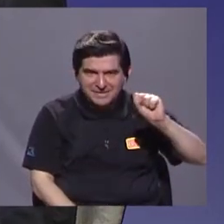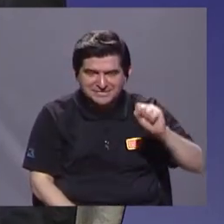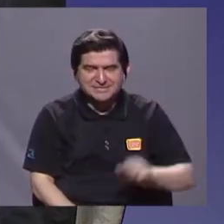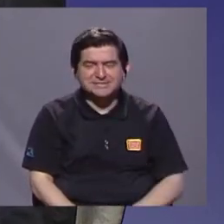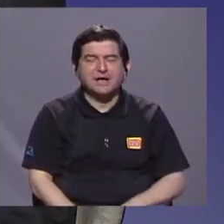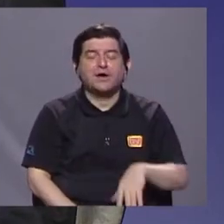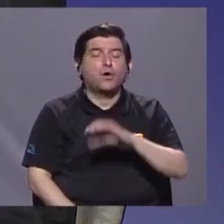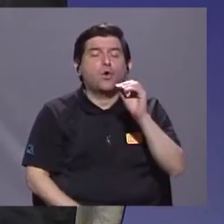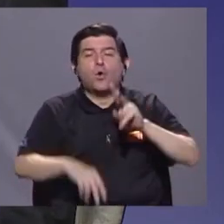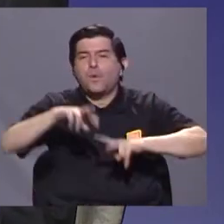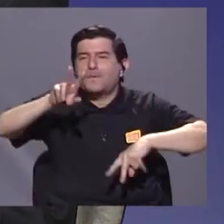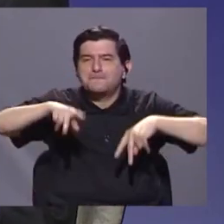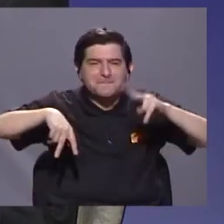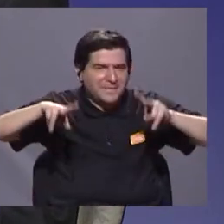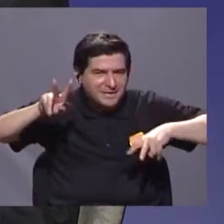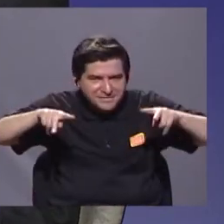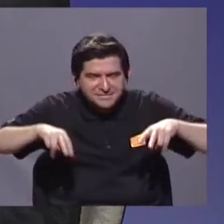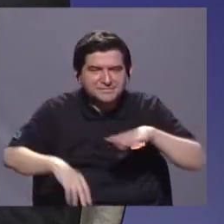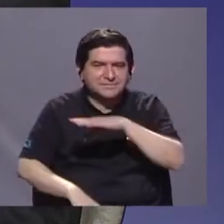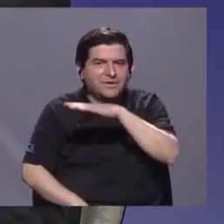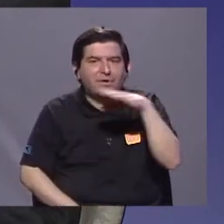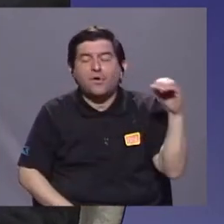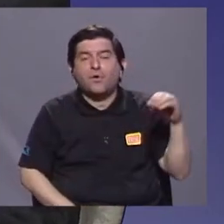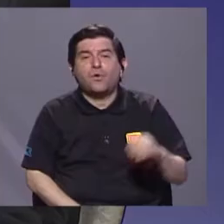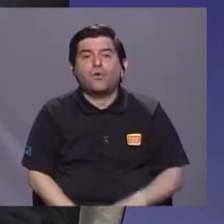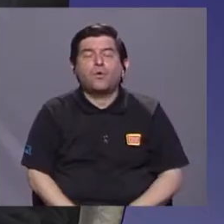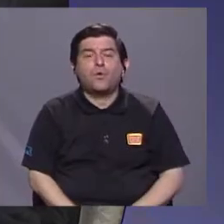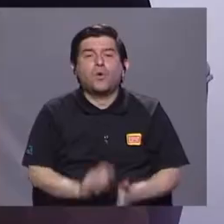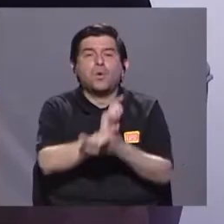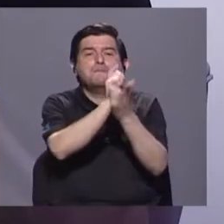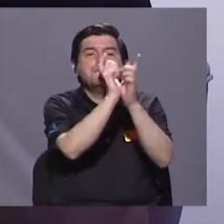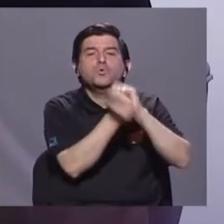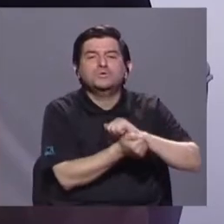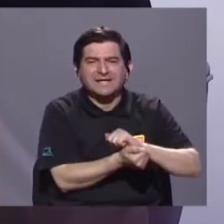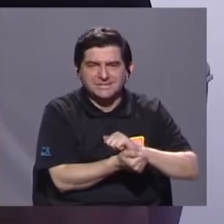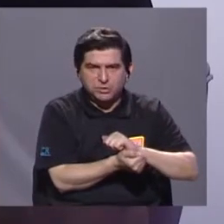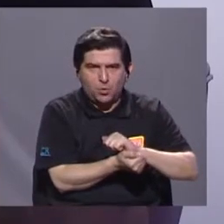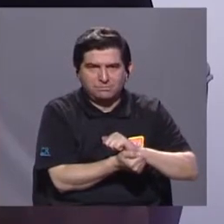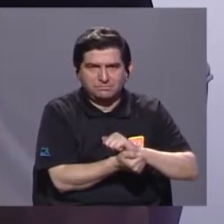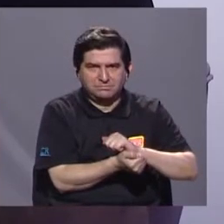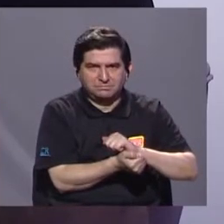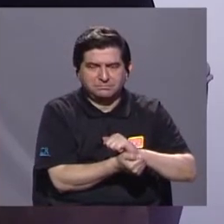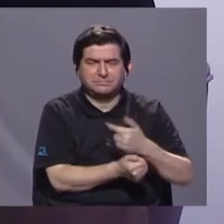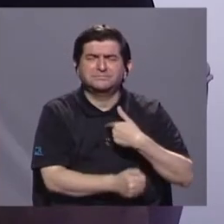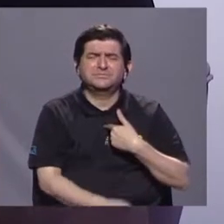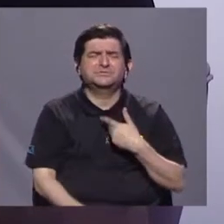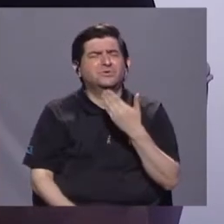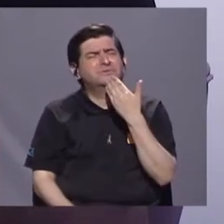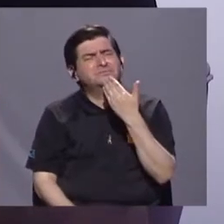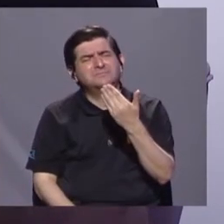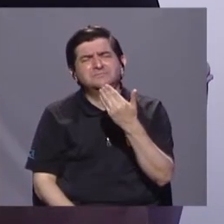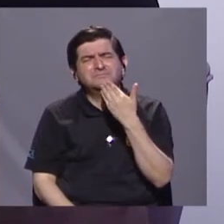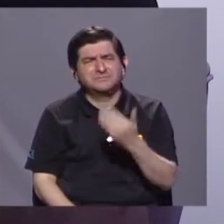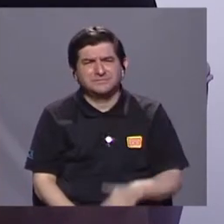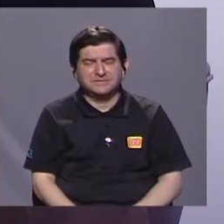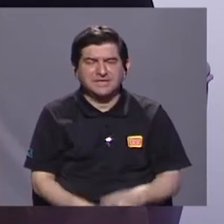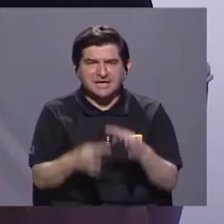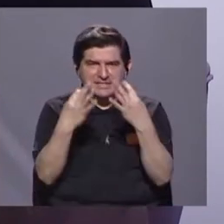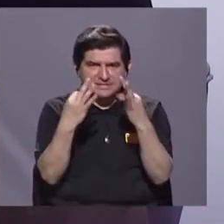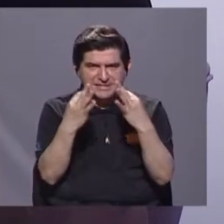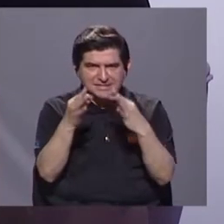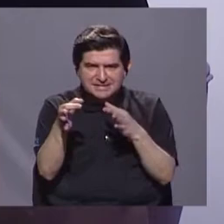de variantes y se habla de mutaciones entonces yo le agradecería mucho si hacemos un ejercicio